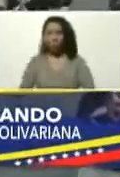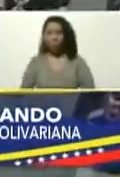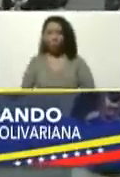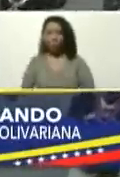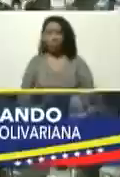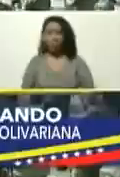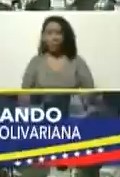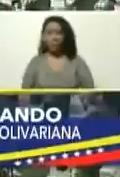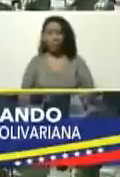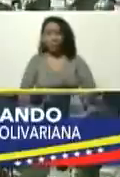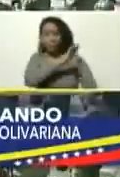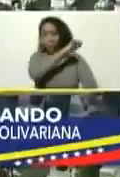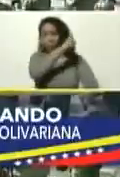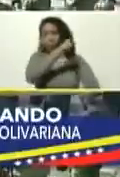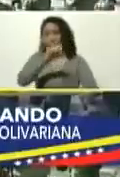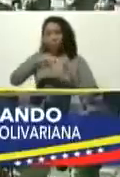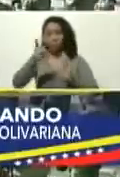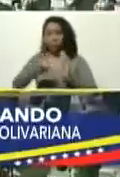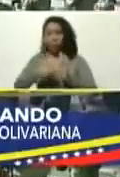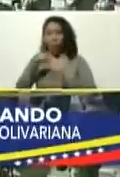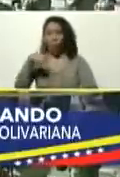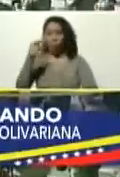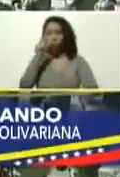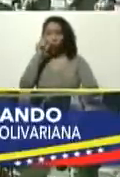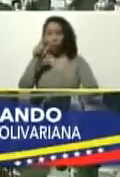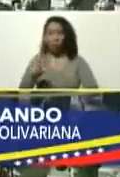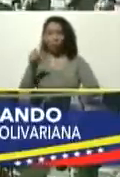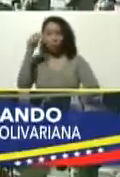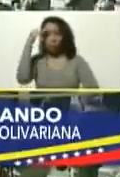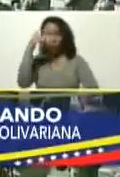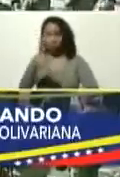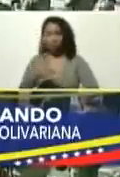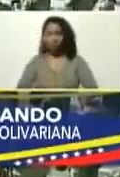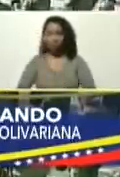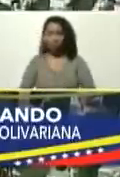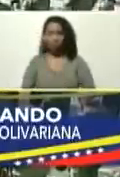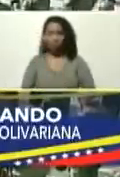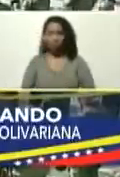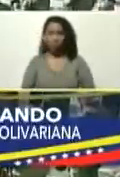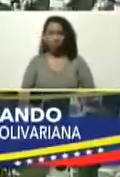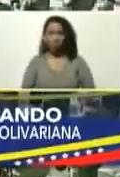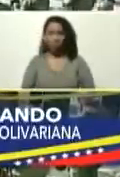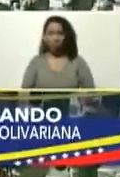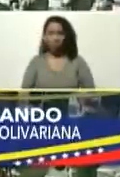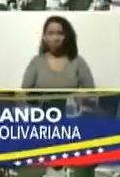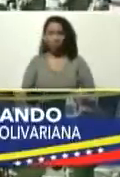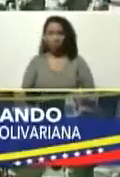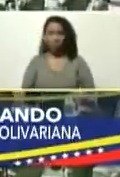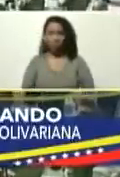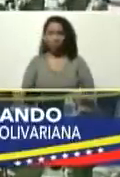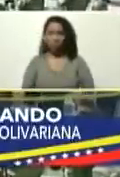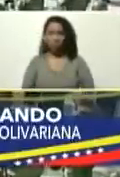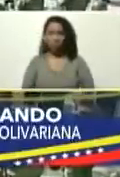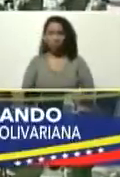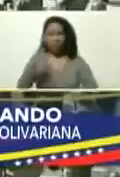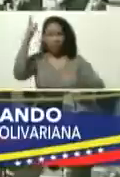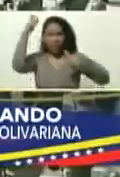Y mayor general Dani Ferrer Sandrea. ¡Ludo! ¡Chávez